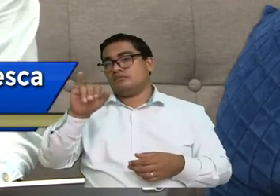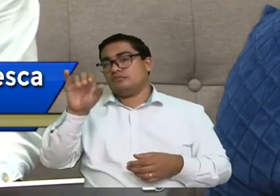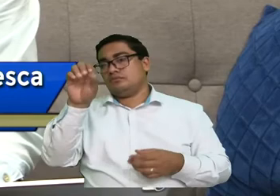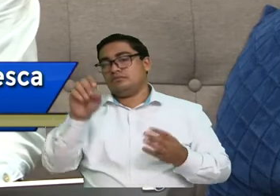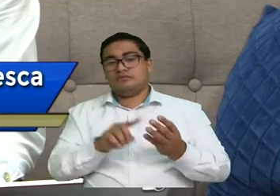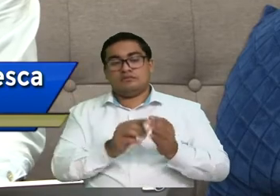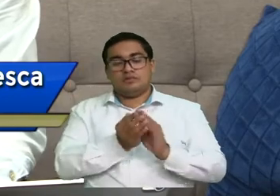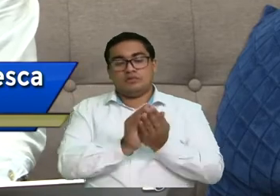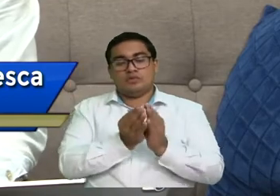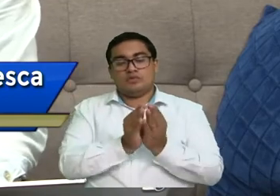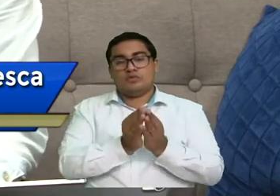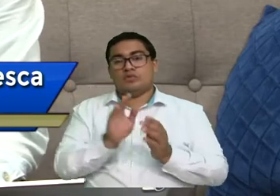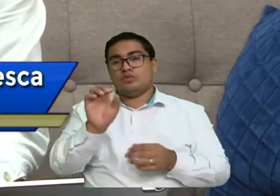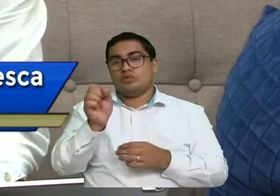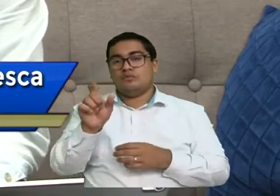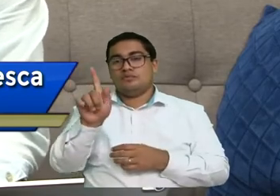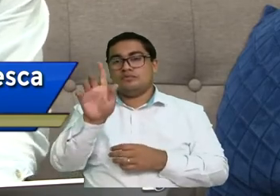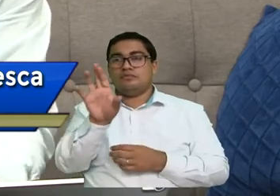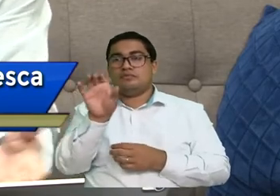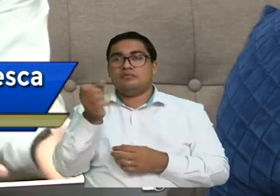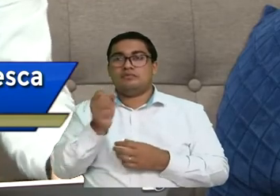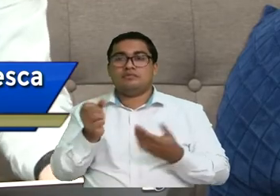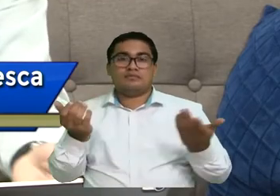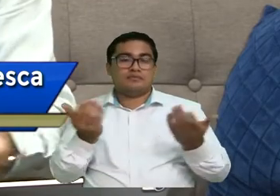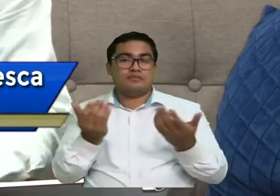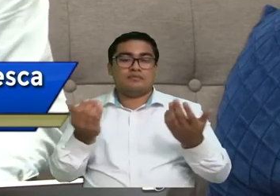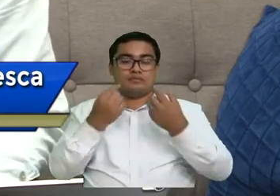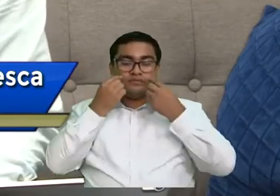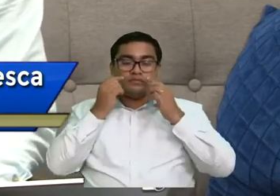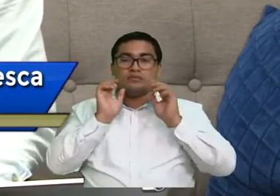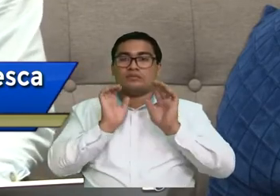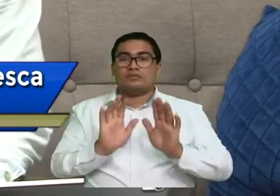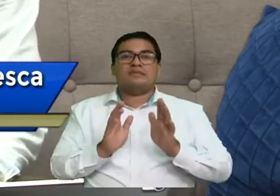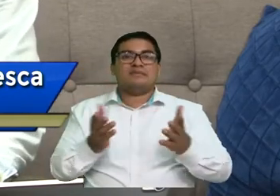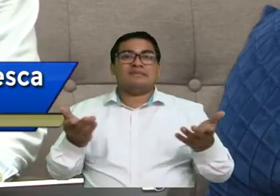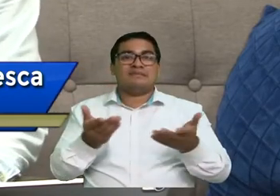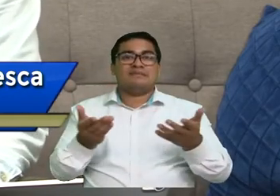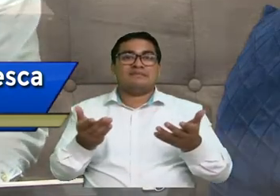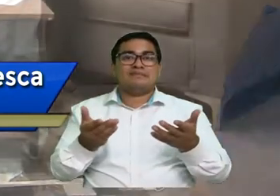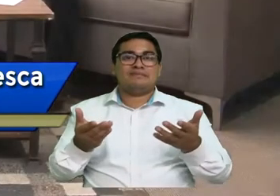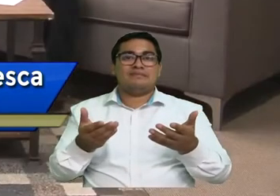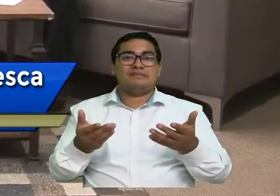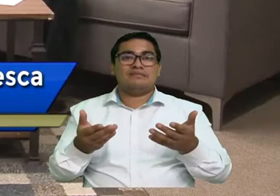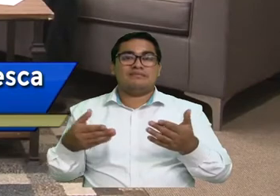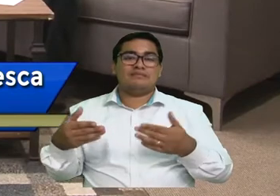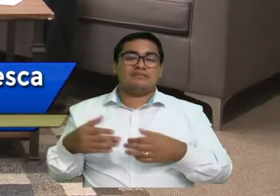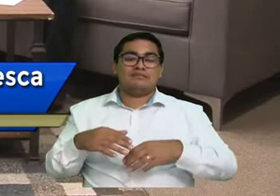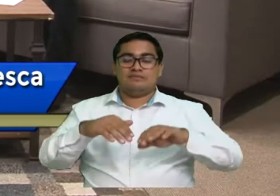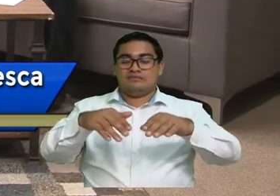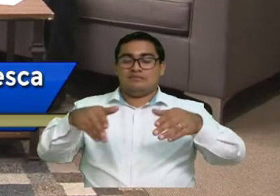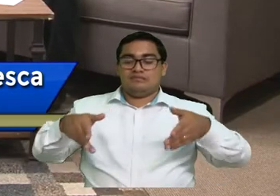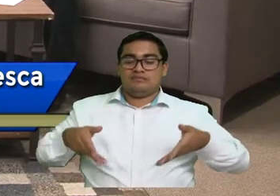ostras, la bioseguridad en el cultivo de peces. a partir del